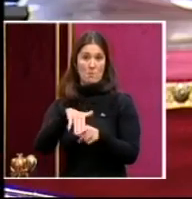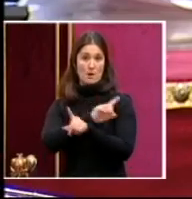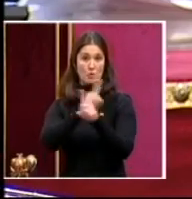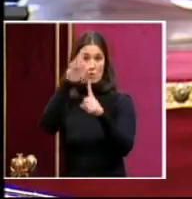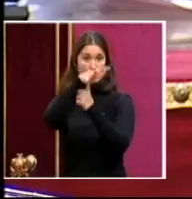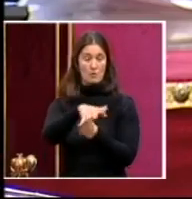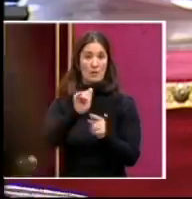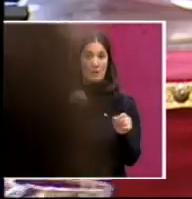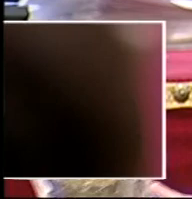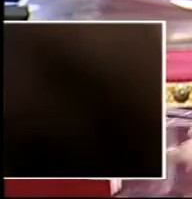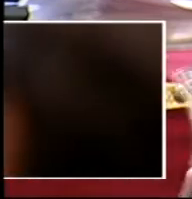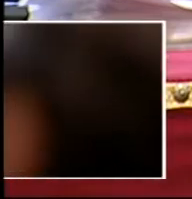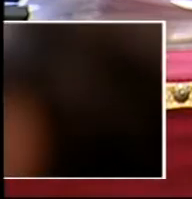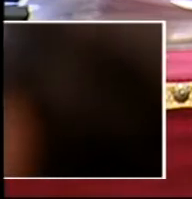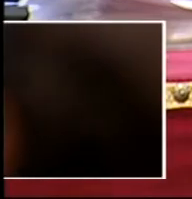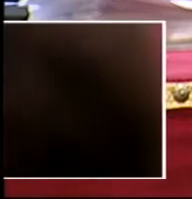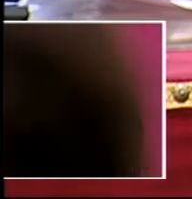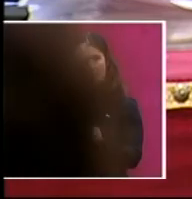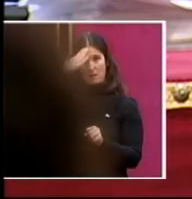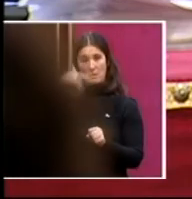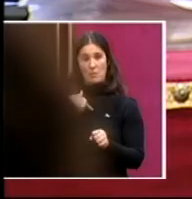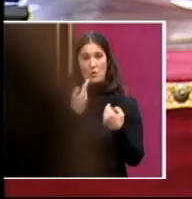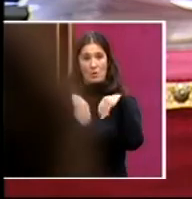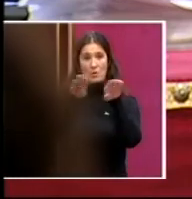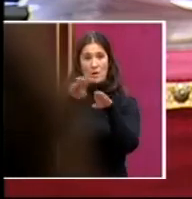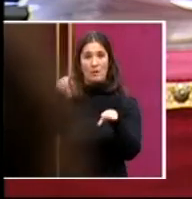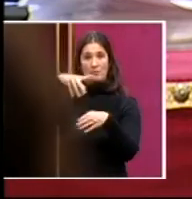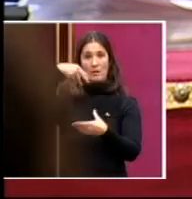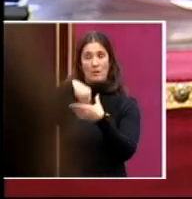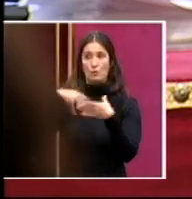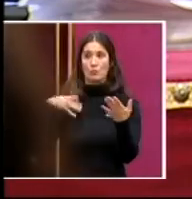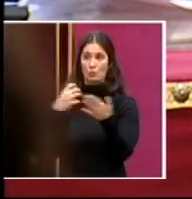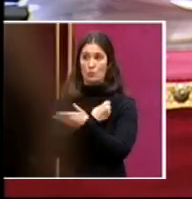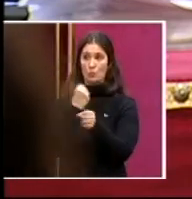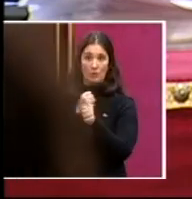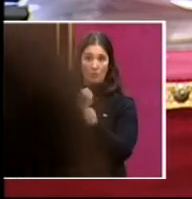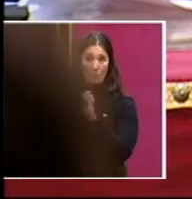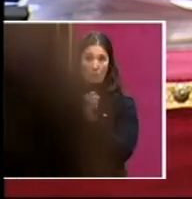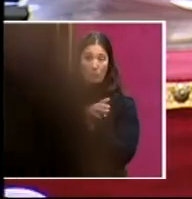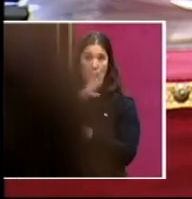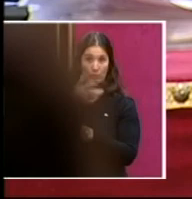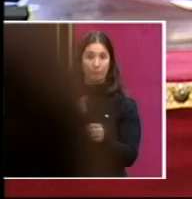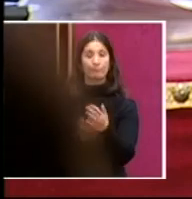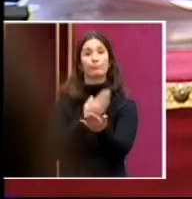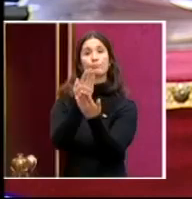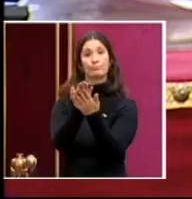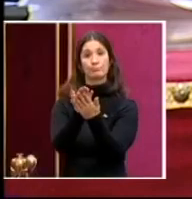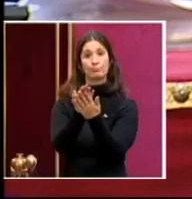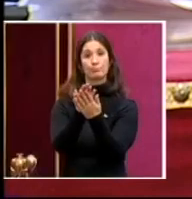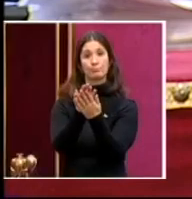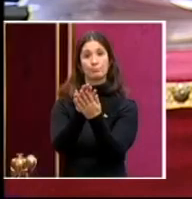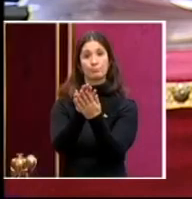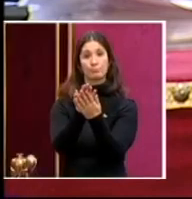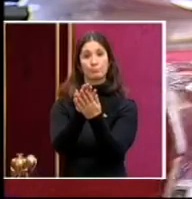y defender los principios de igualdad que vertebra todo nuestro trabajo. Por eso proponemos que